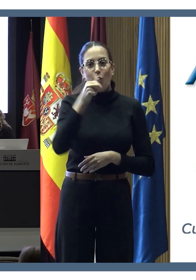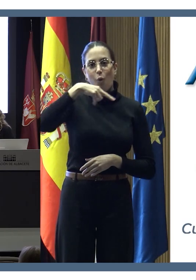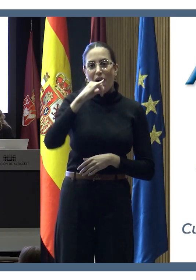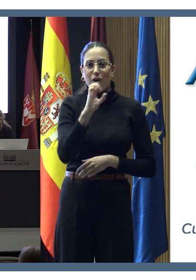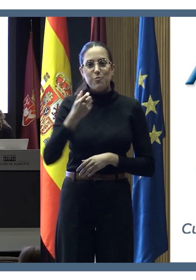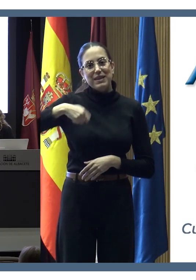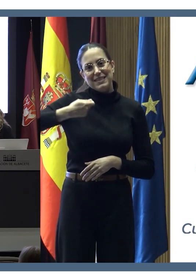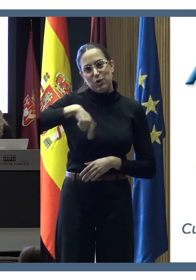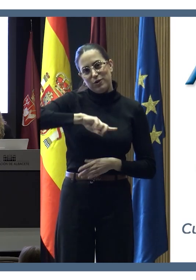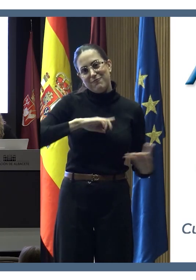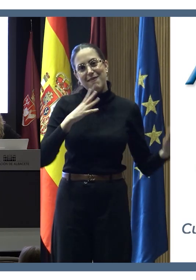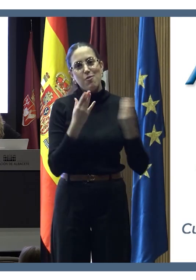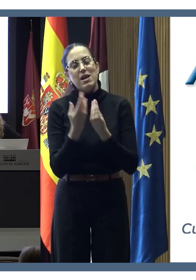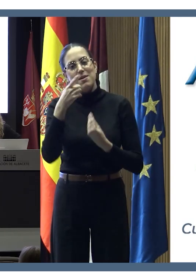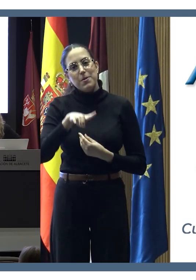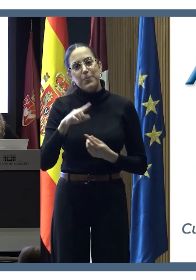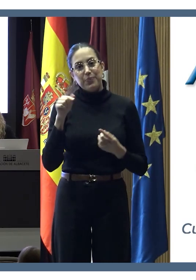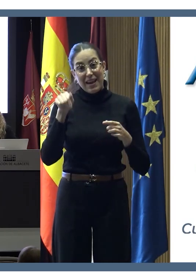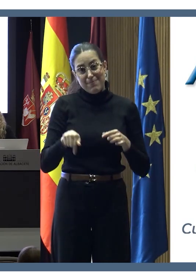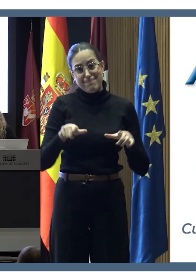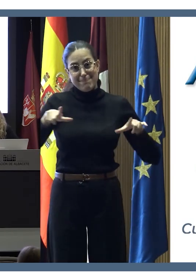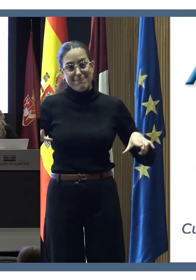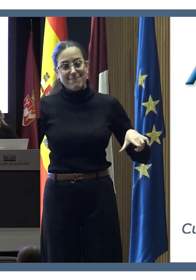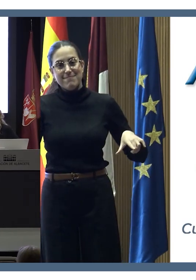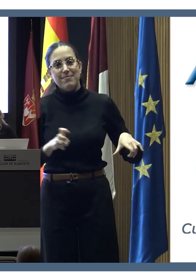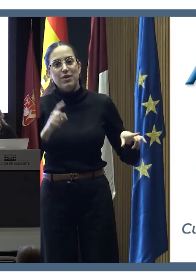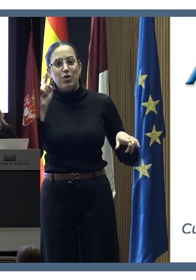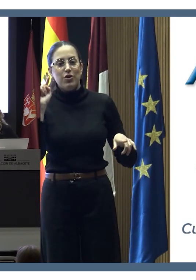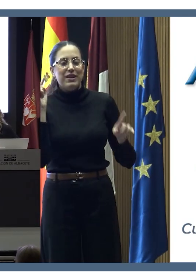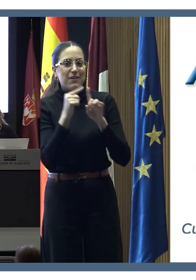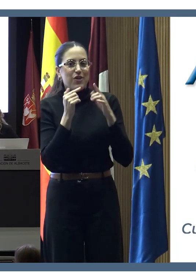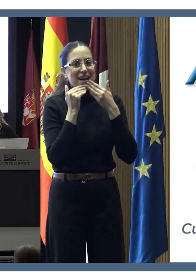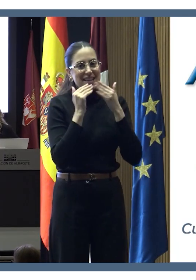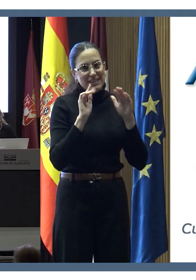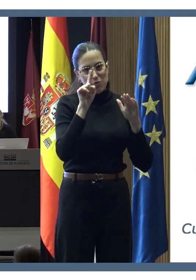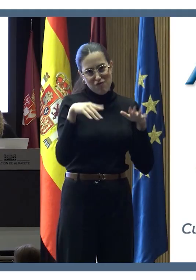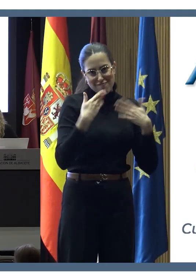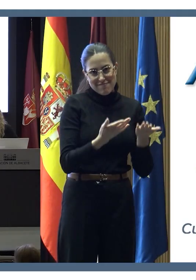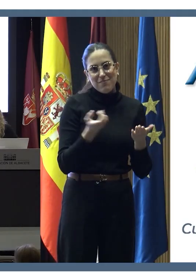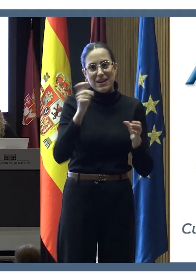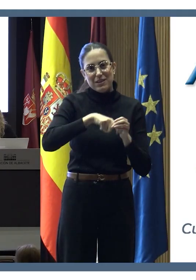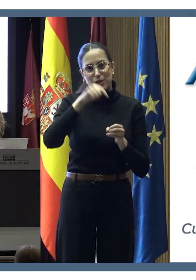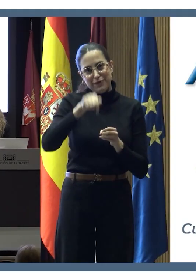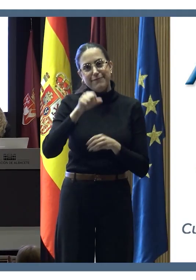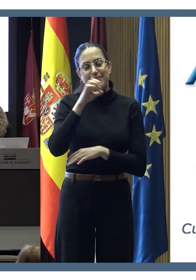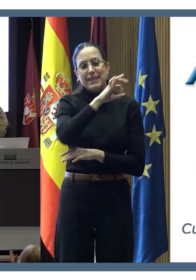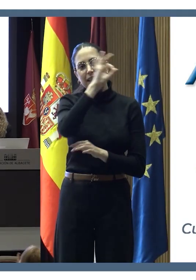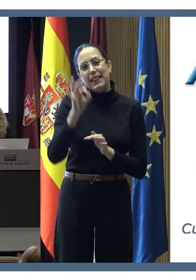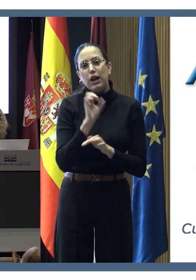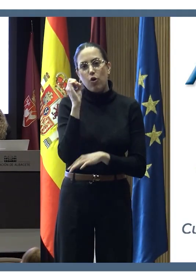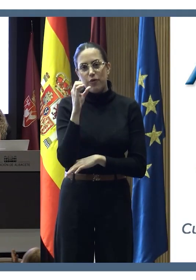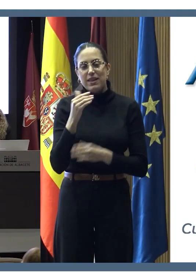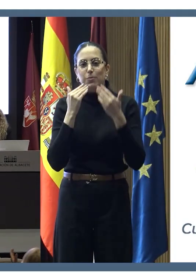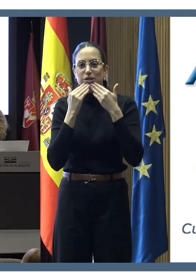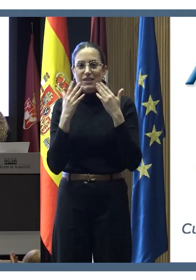nuestro presidente, que nos acompañe en el escenario para agradecerte con un pequeño obsequio tu participación en este ciclo de conferencias. Muchas